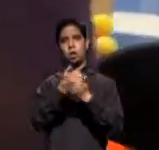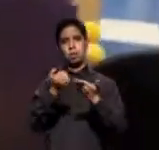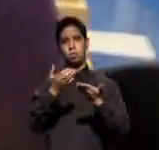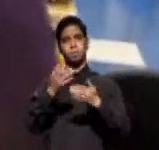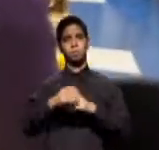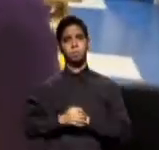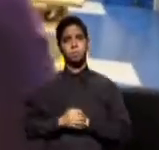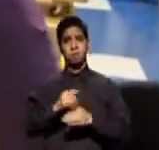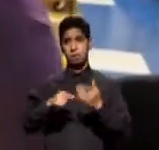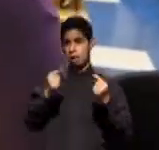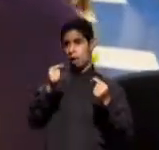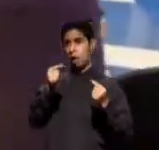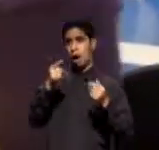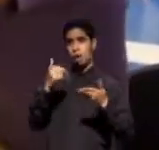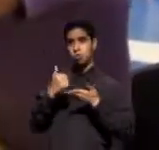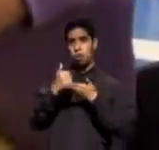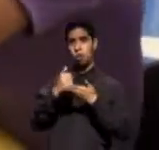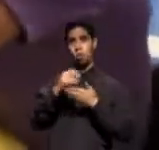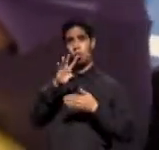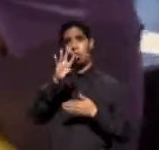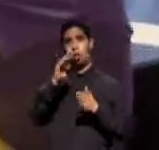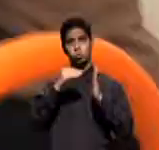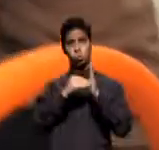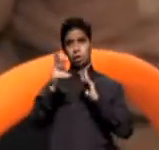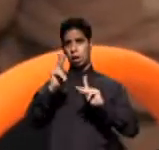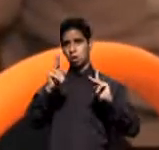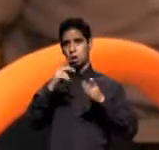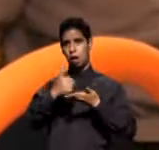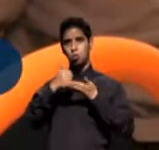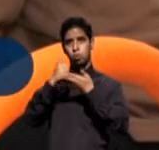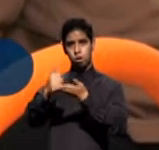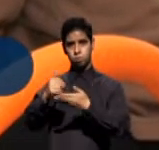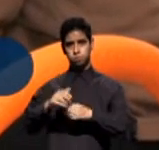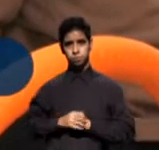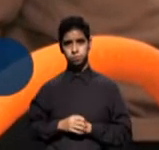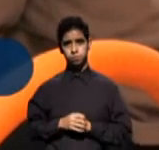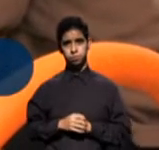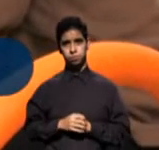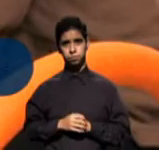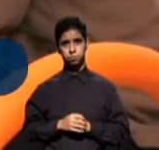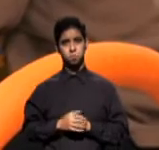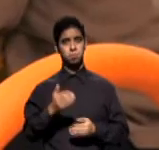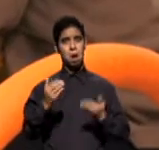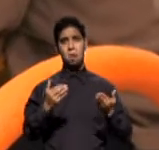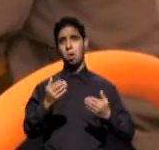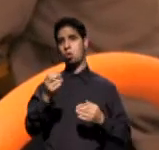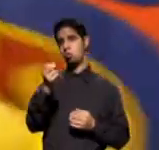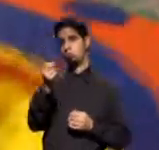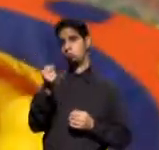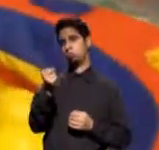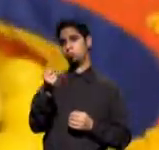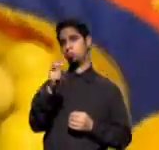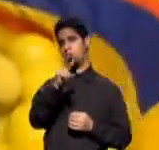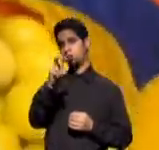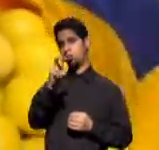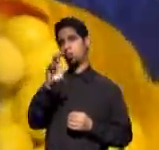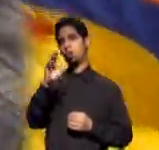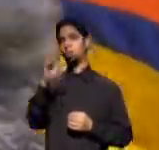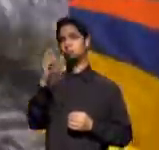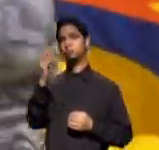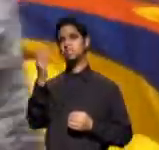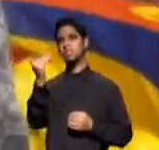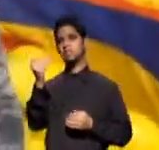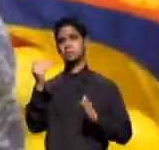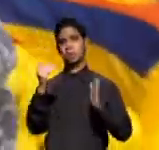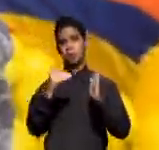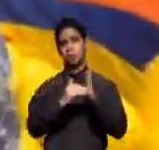a 4.600 participantes de forma directa y cerca de 215.000 en servicios de apoyo, orientación, referidos